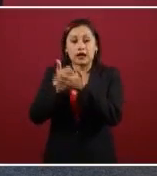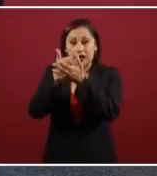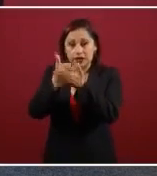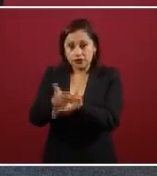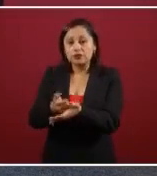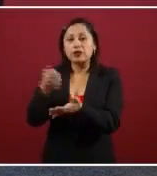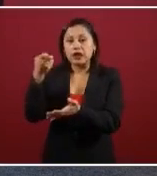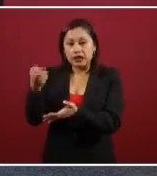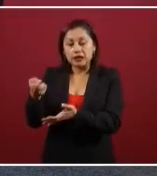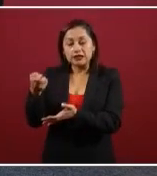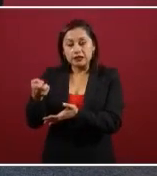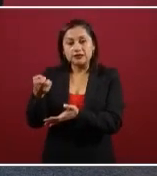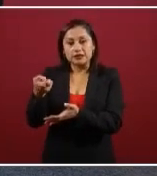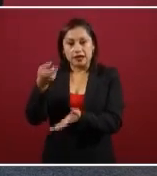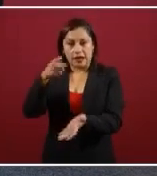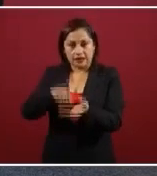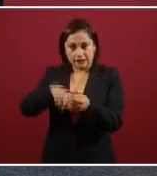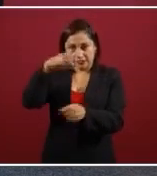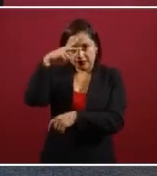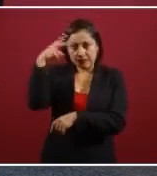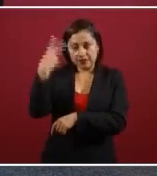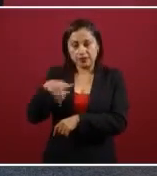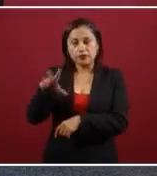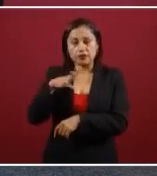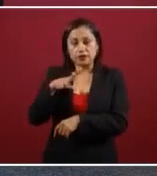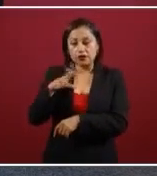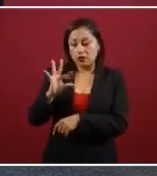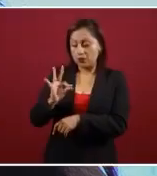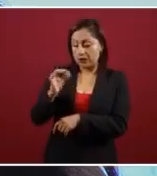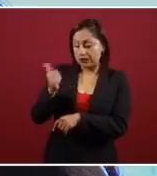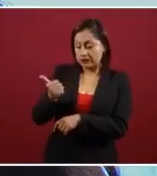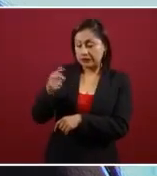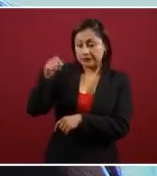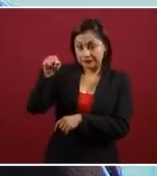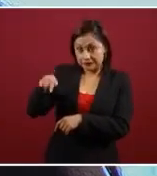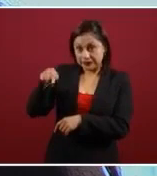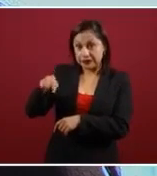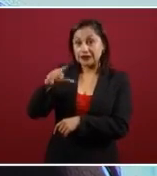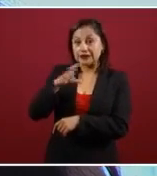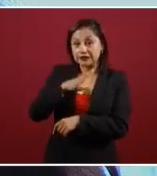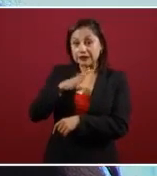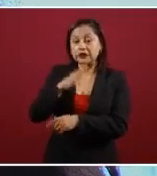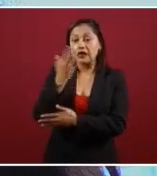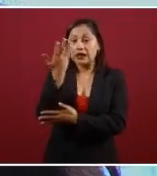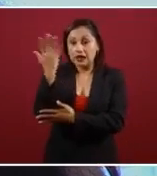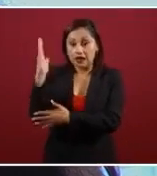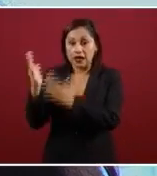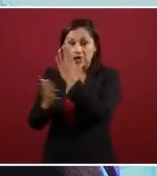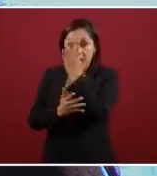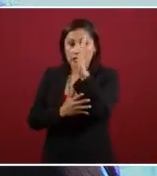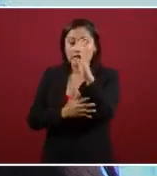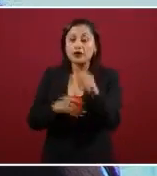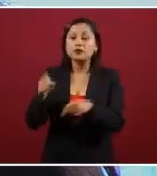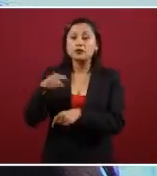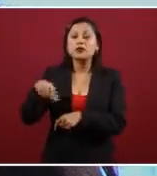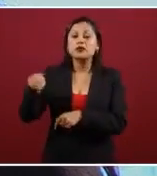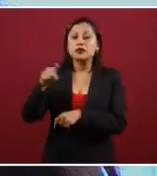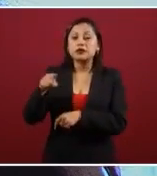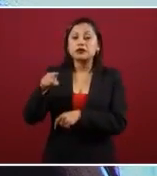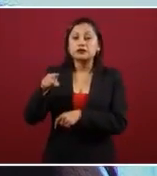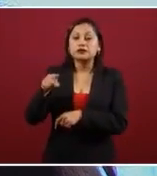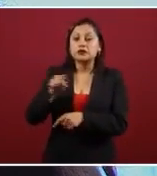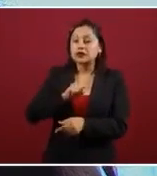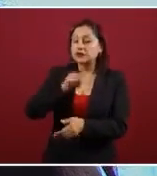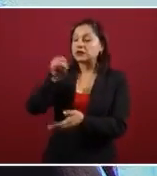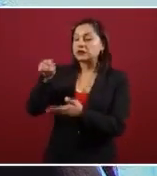mundo. Y de esas 46 plantas que están en México como árboles, 26 están en la zona de los